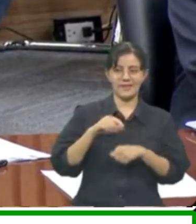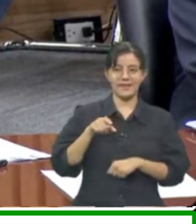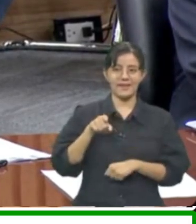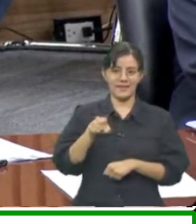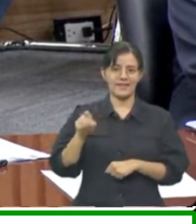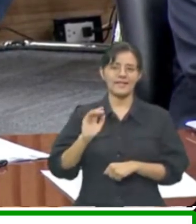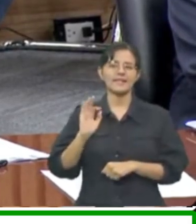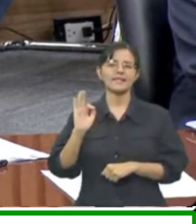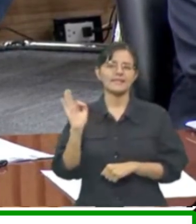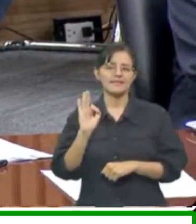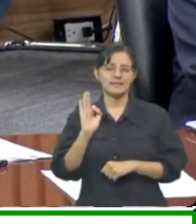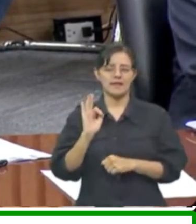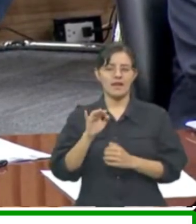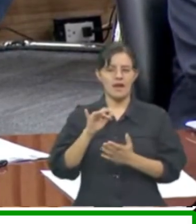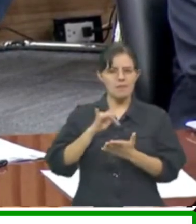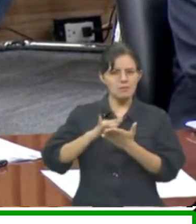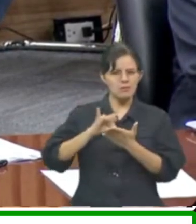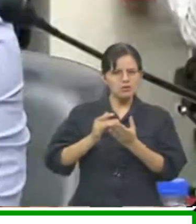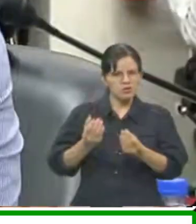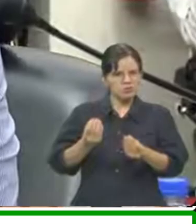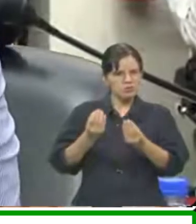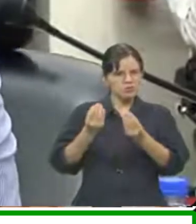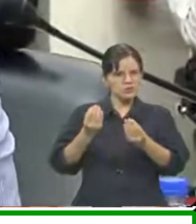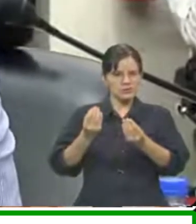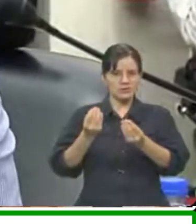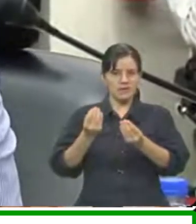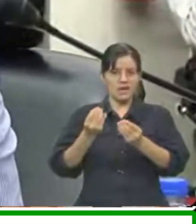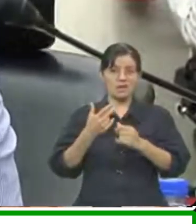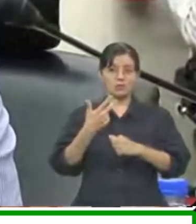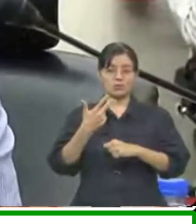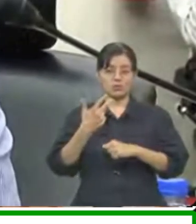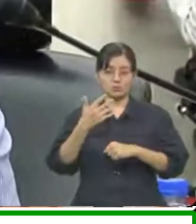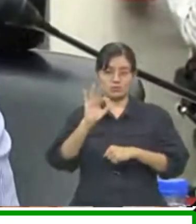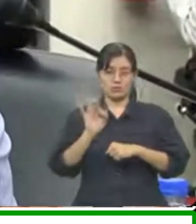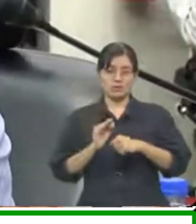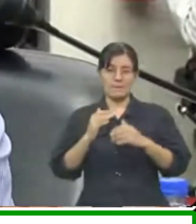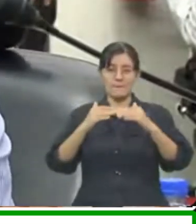dato importante también. Y sobre eso,